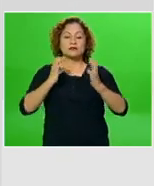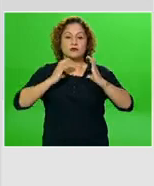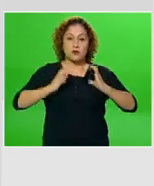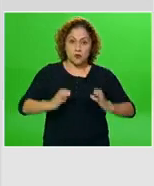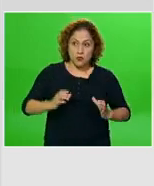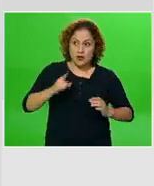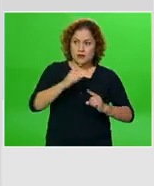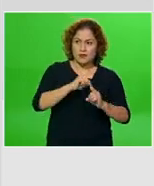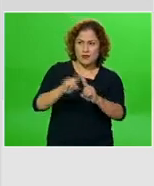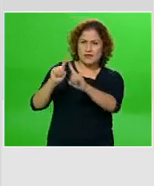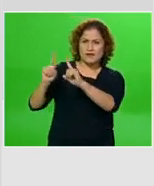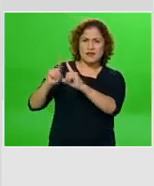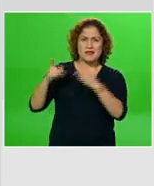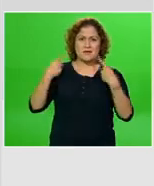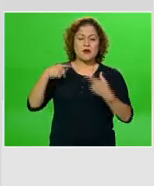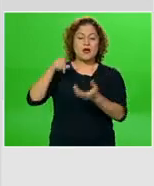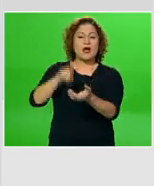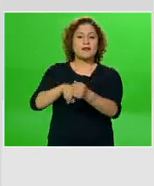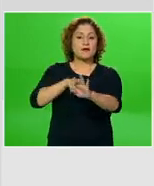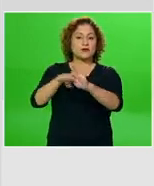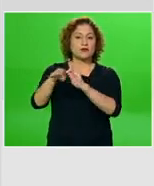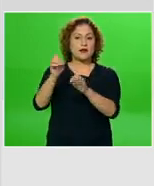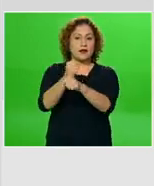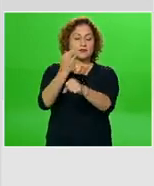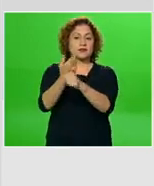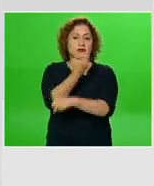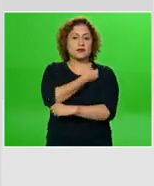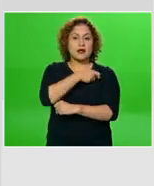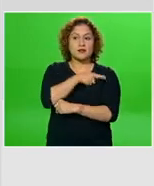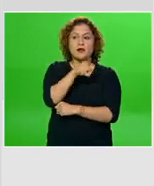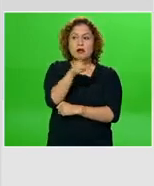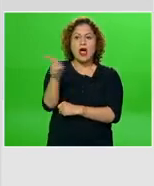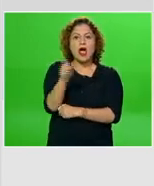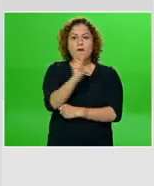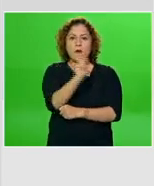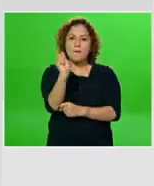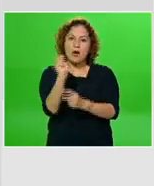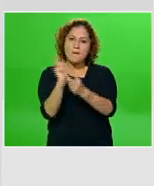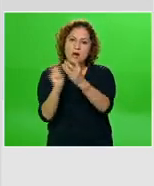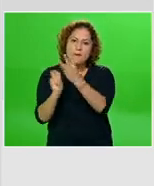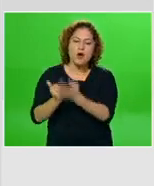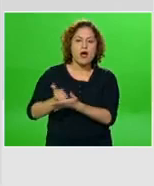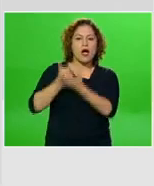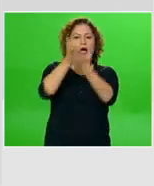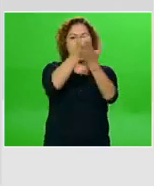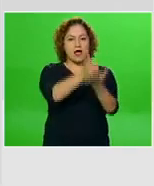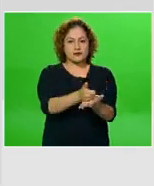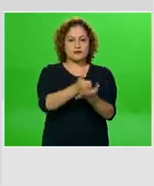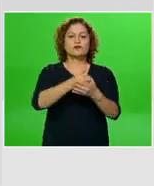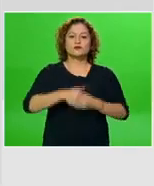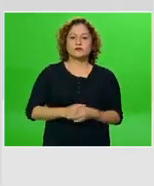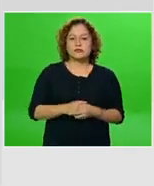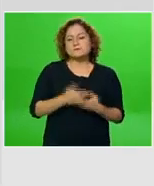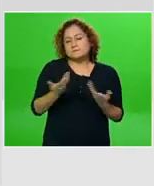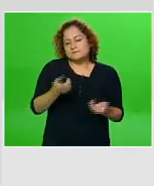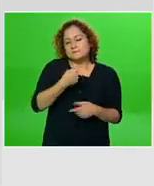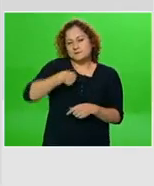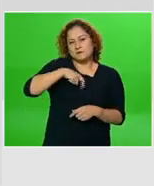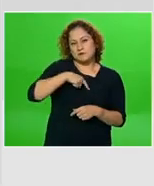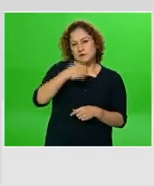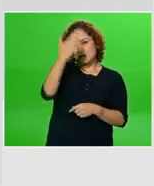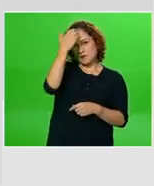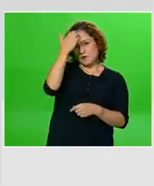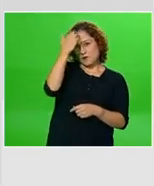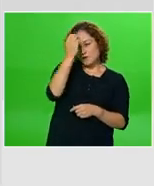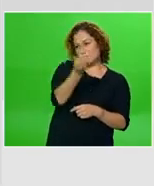actualmente pues es tan importante además de digamos quienes tradicionalmente estamos que es el personal médico